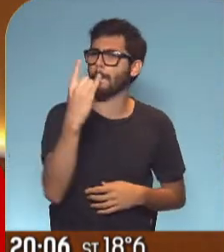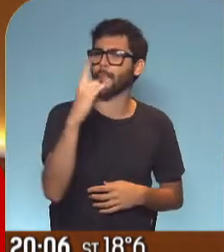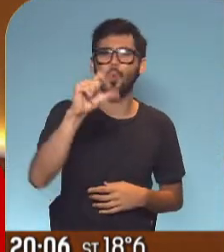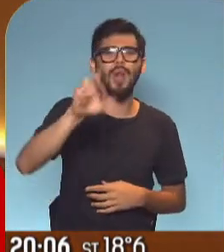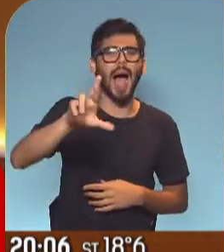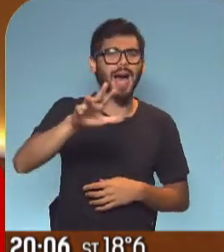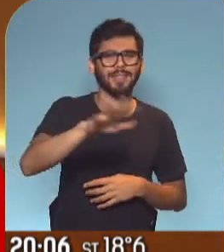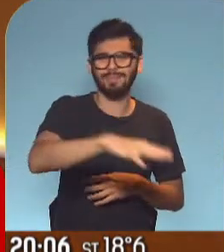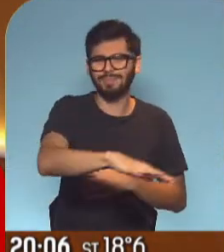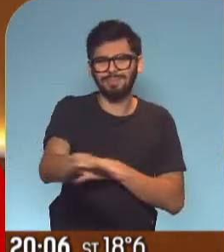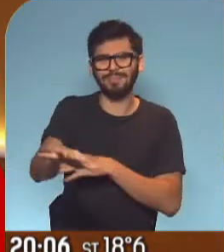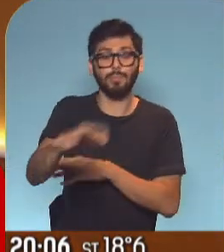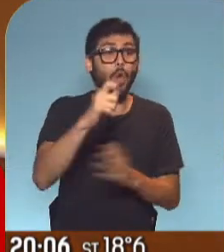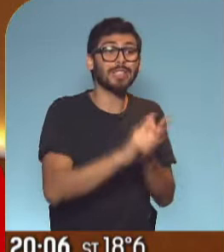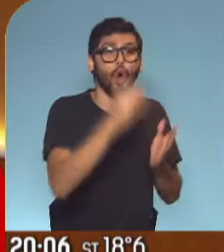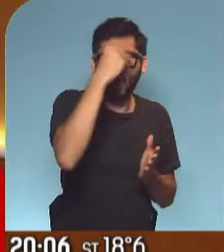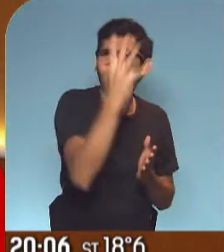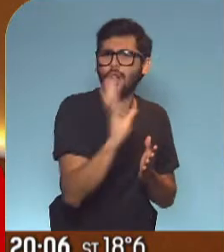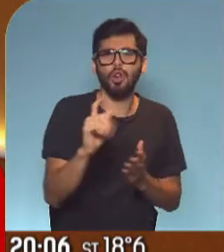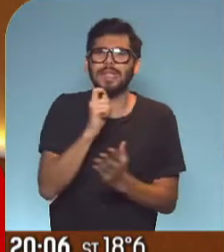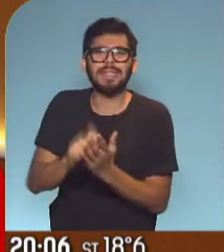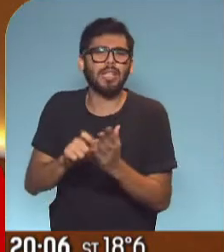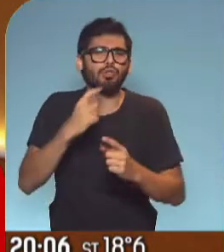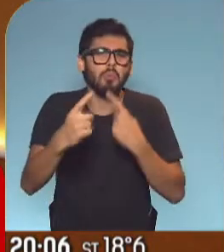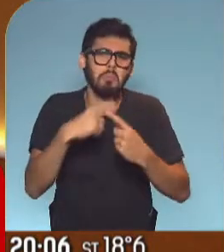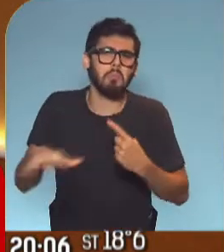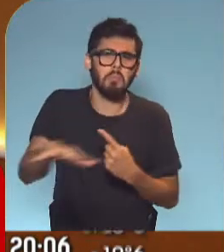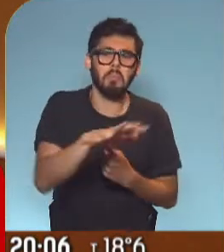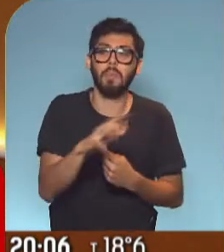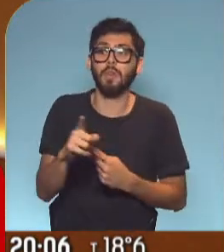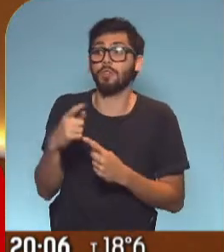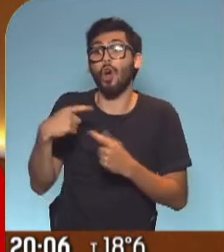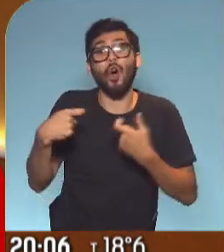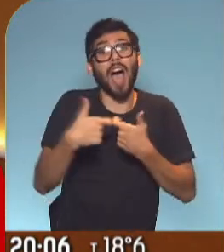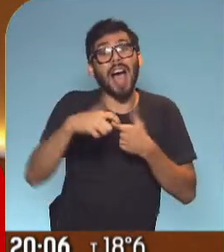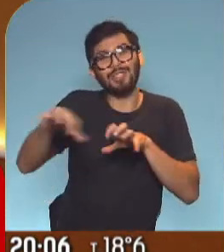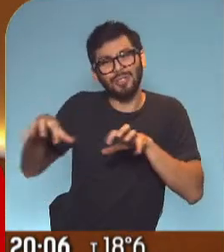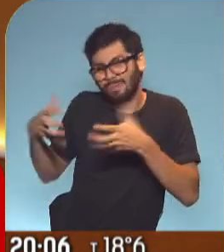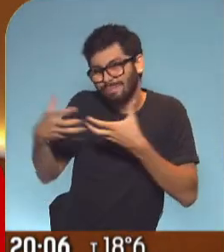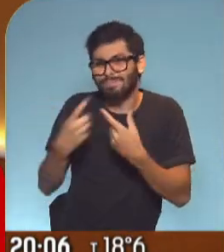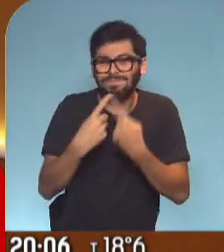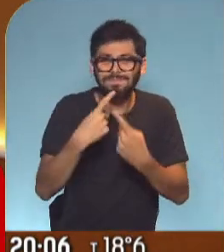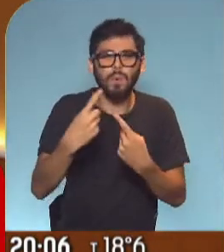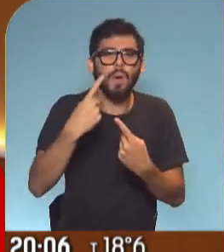a diferencia del censo oficial, es que excede un mero conteo de las personas que están